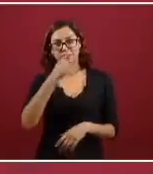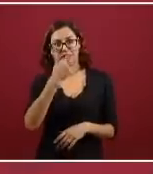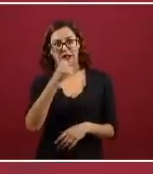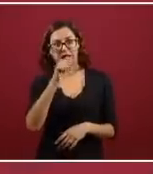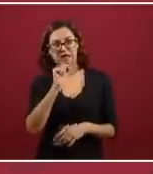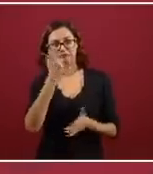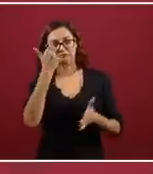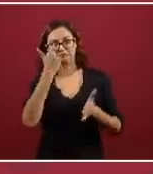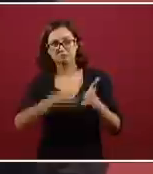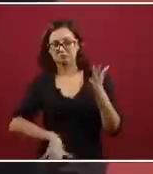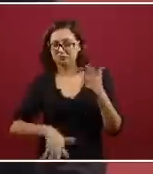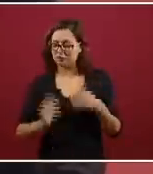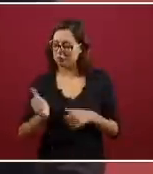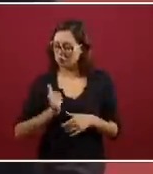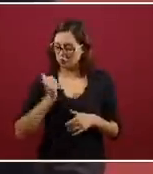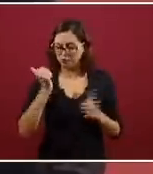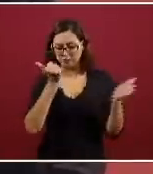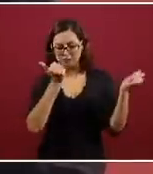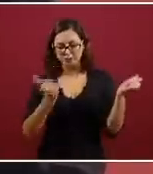barato.